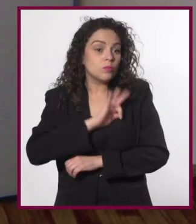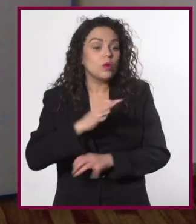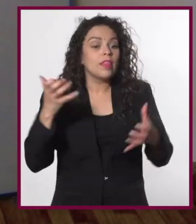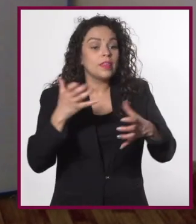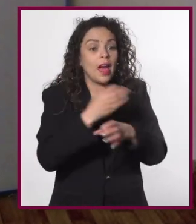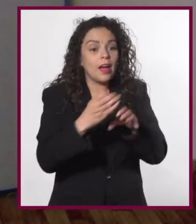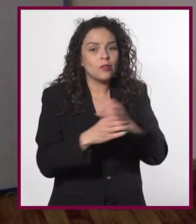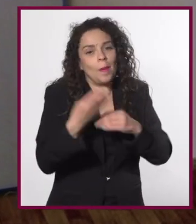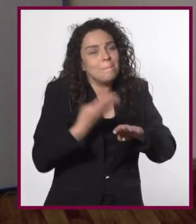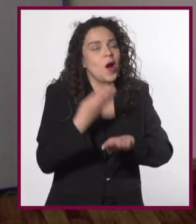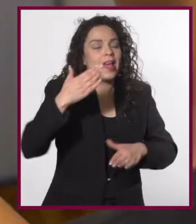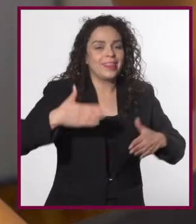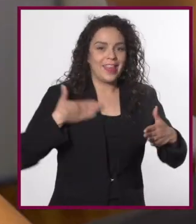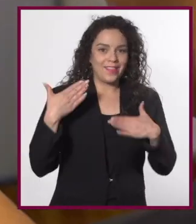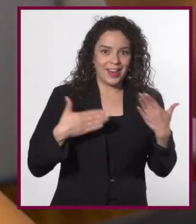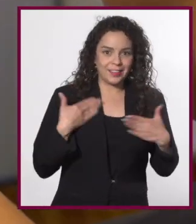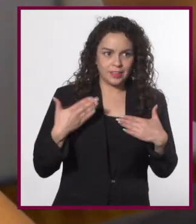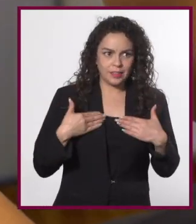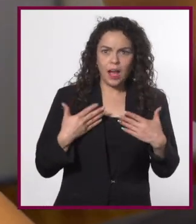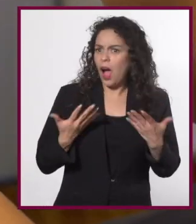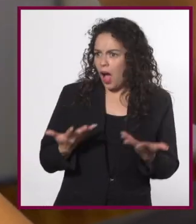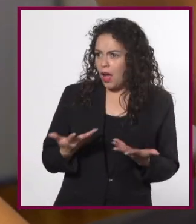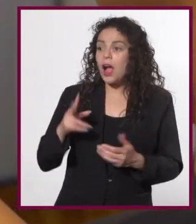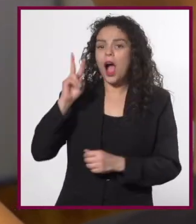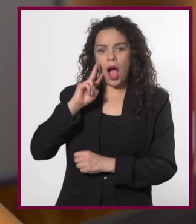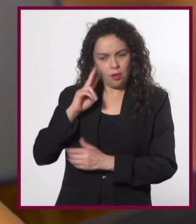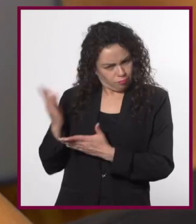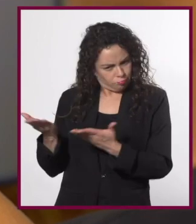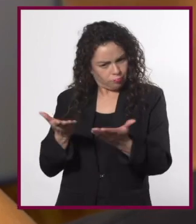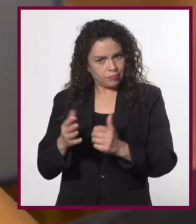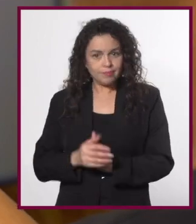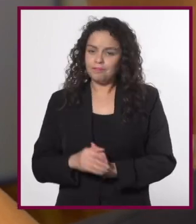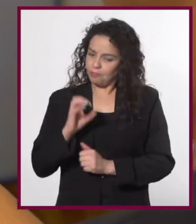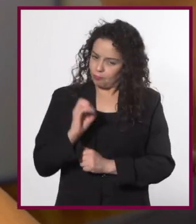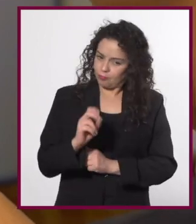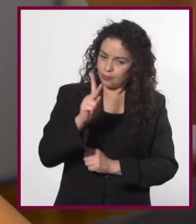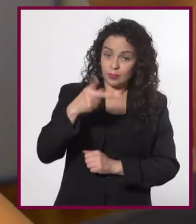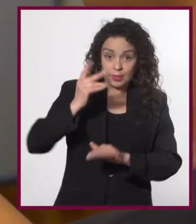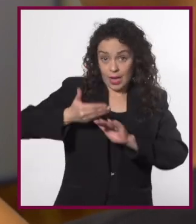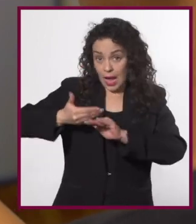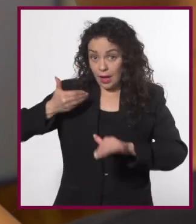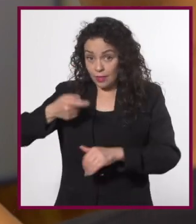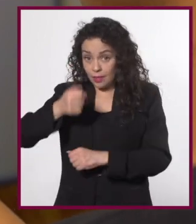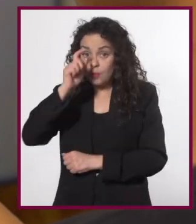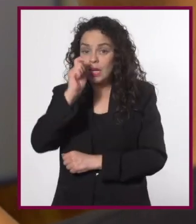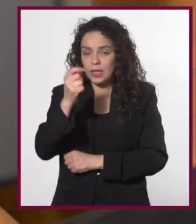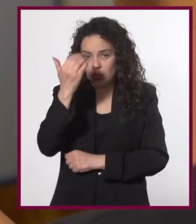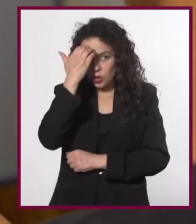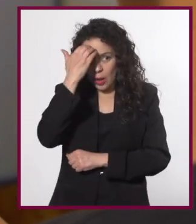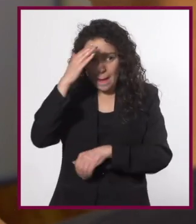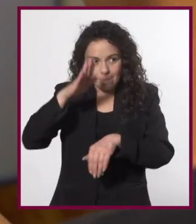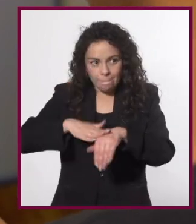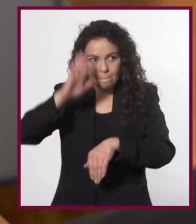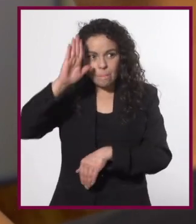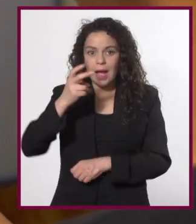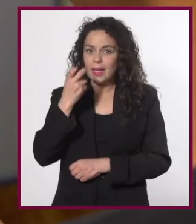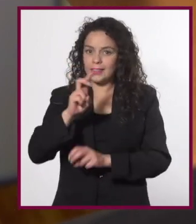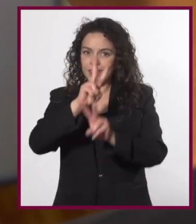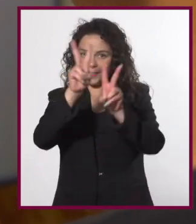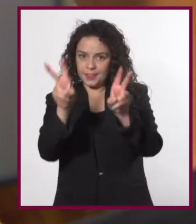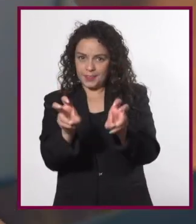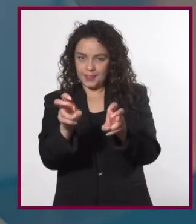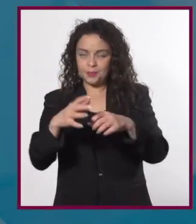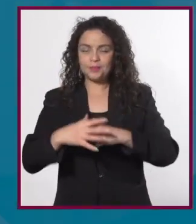cosas bastante divertidas. Ah, sí, pues te reto. Va, pero antes tenemos que conocer un poco más sobre el tema.